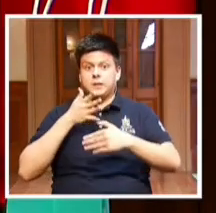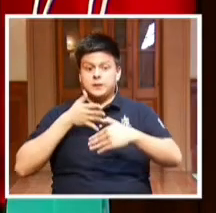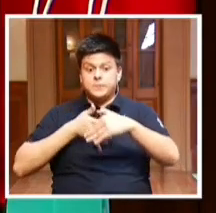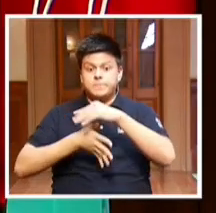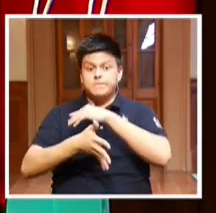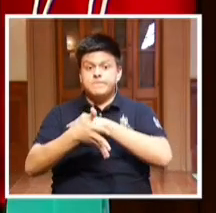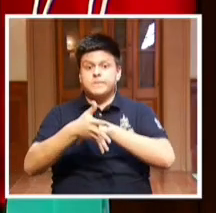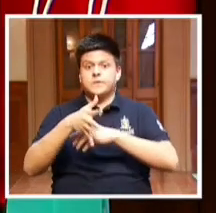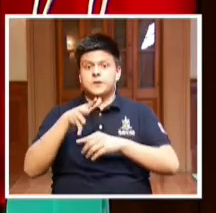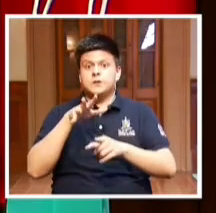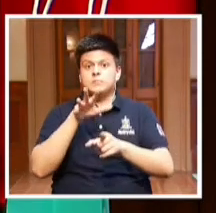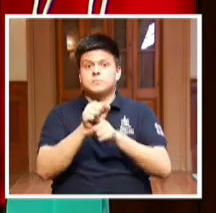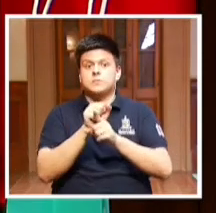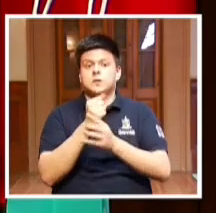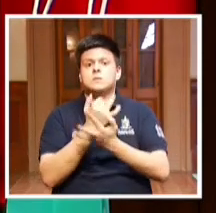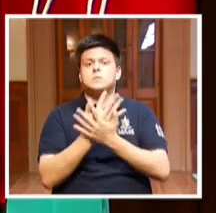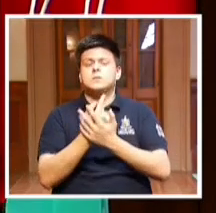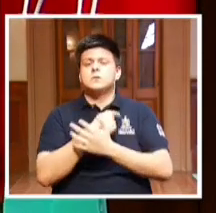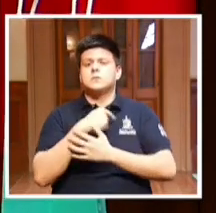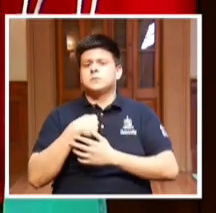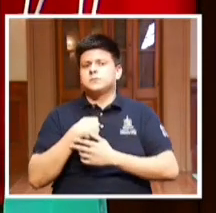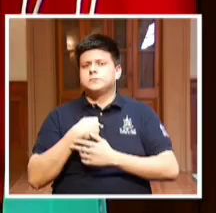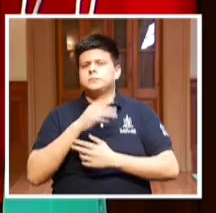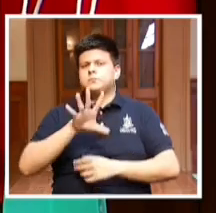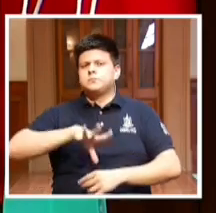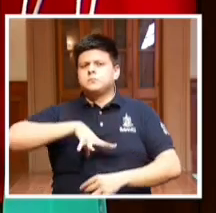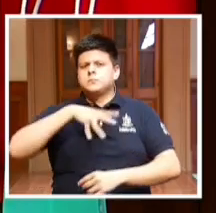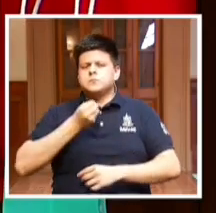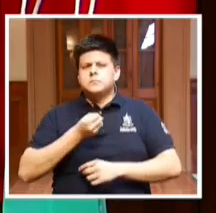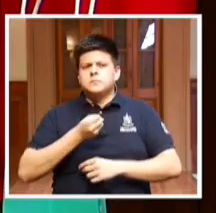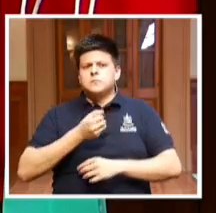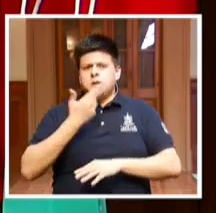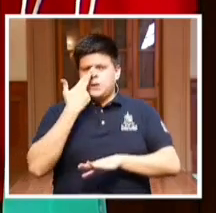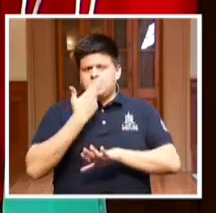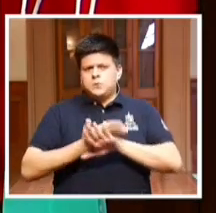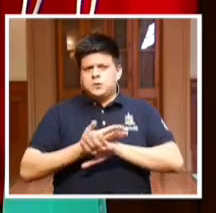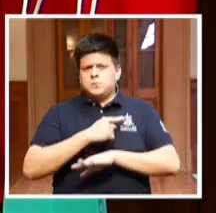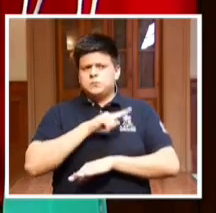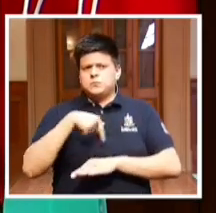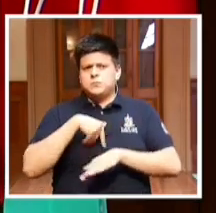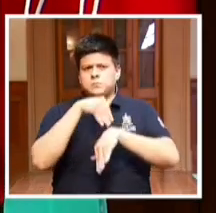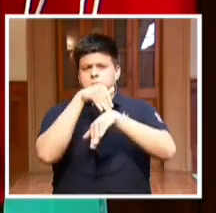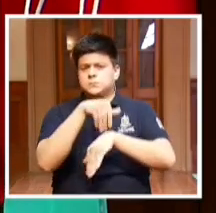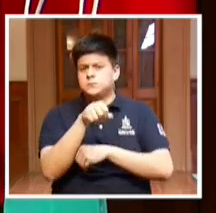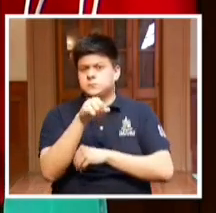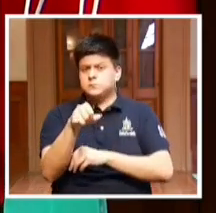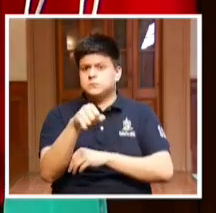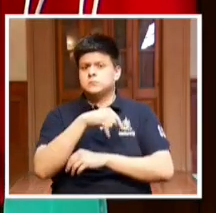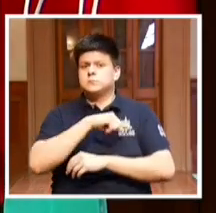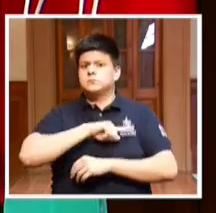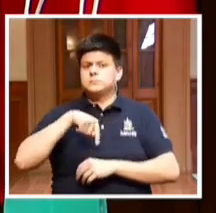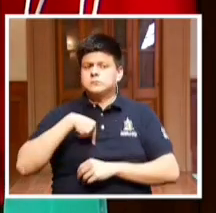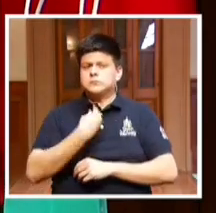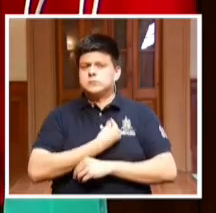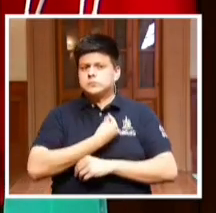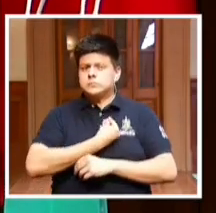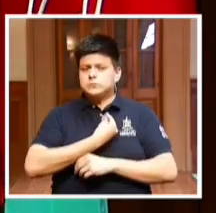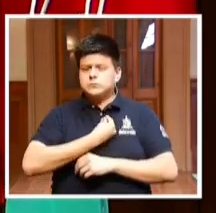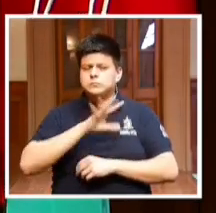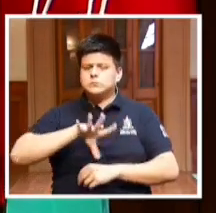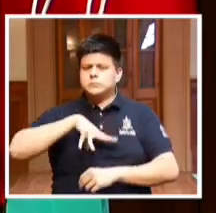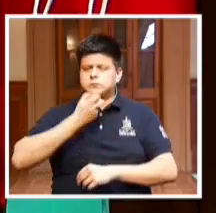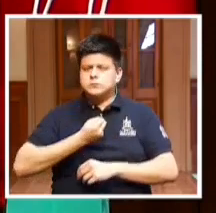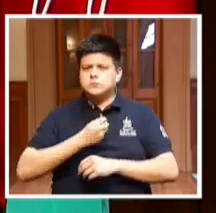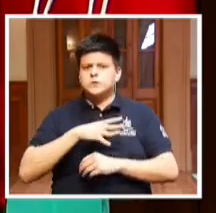camino. Vamos a tratar de ser muy responsables para tratar de mantener esas cifras o